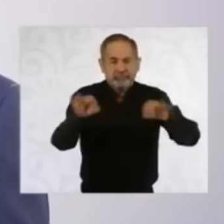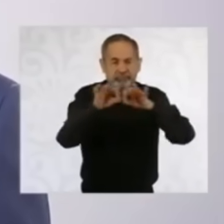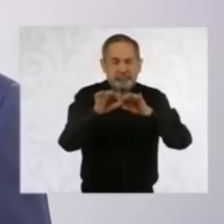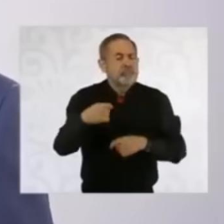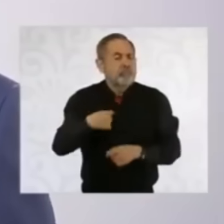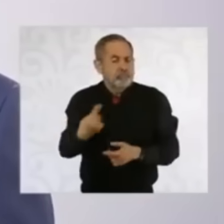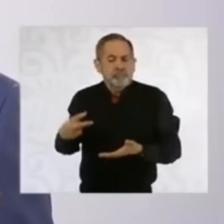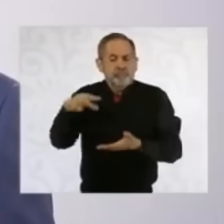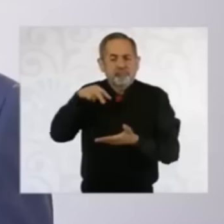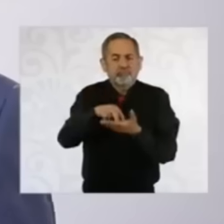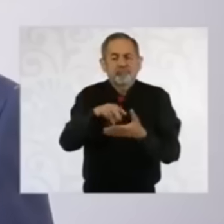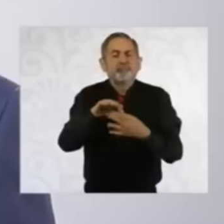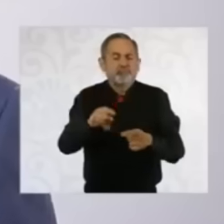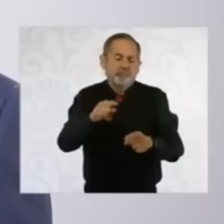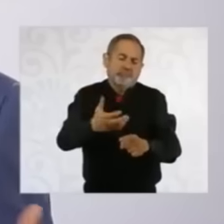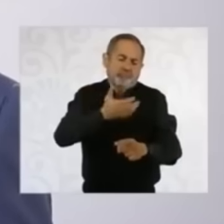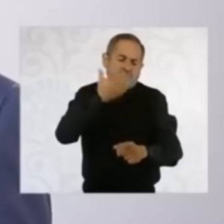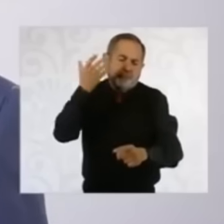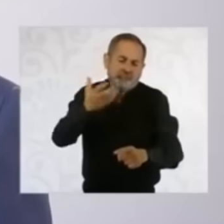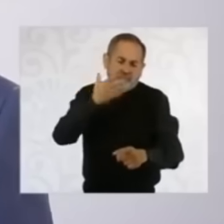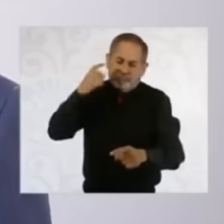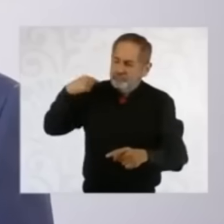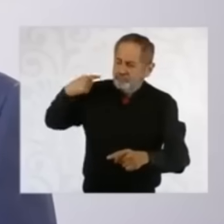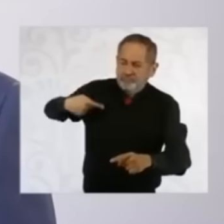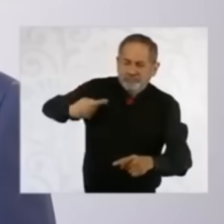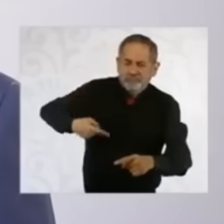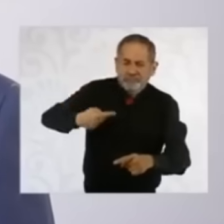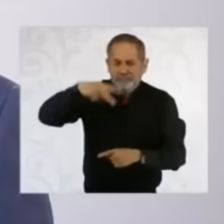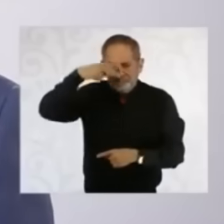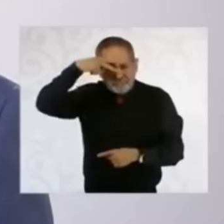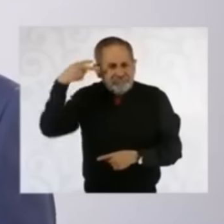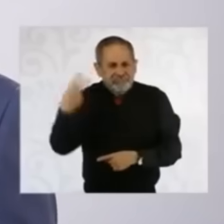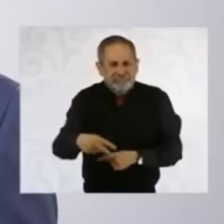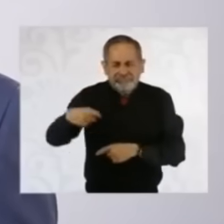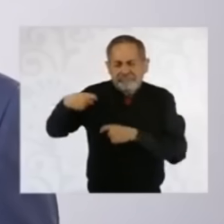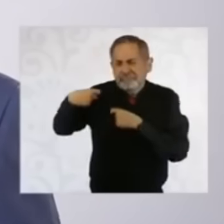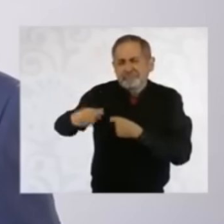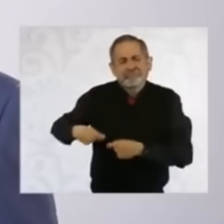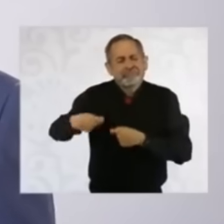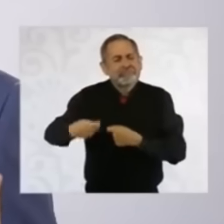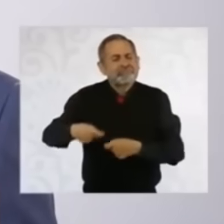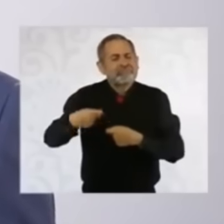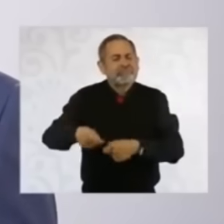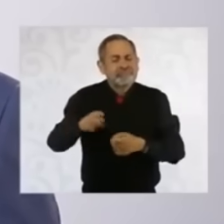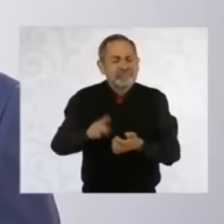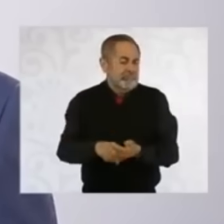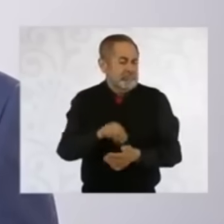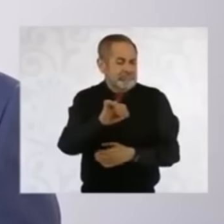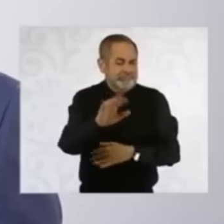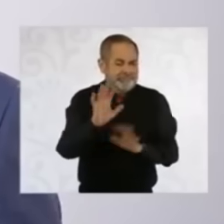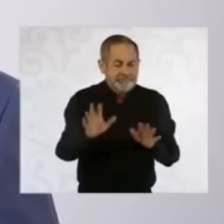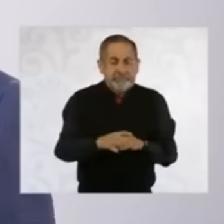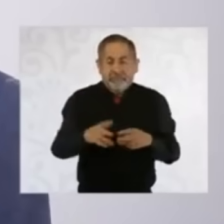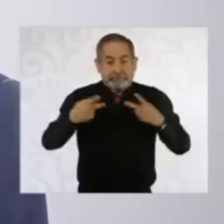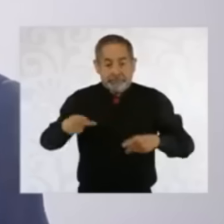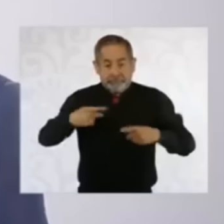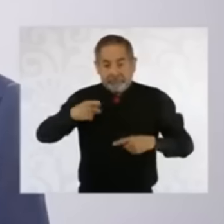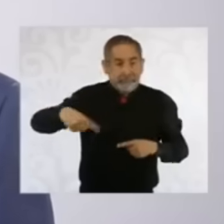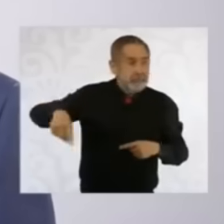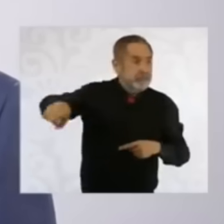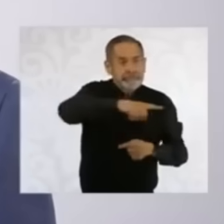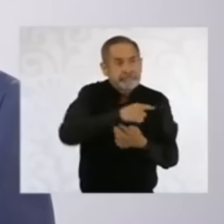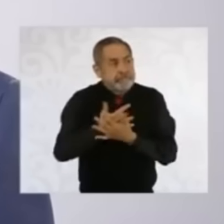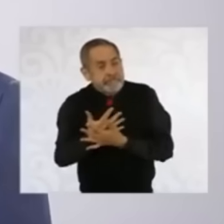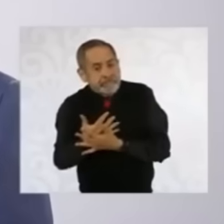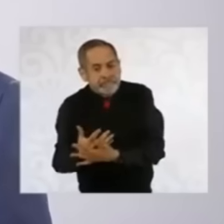encontrar desde ropa calzado y juguetes hasta electrodomésticos y electrónicos todo a precios que no se ven en otro momento del año y